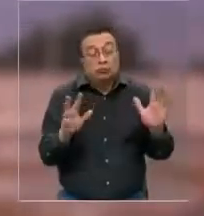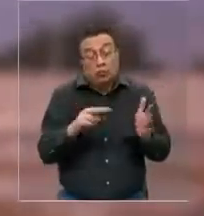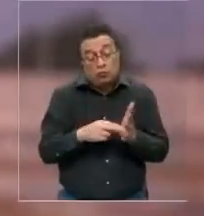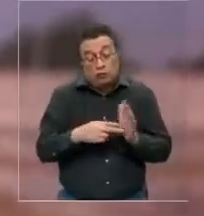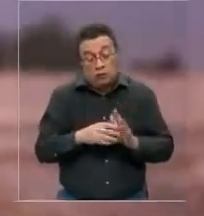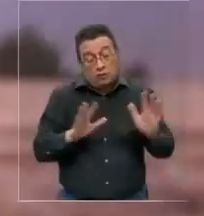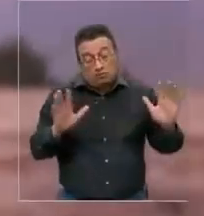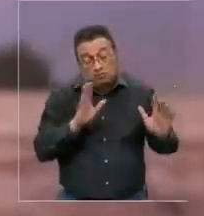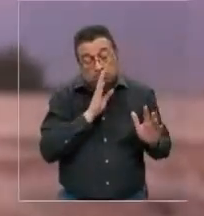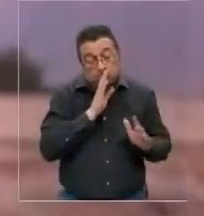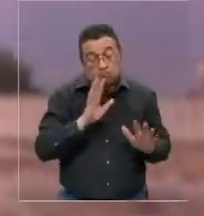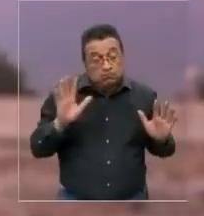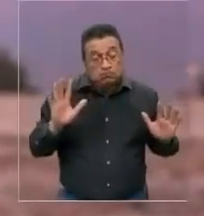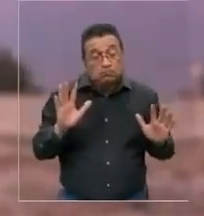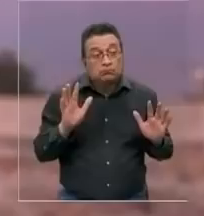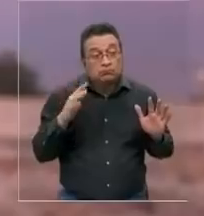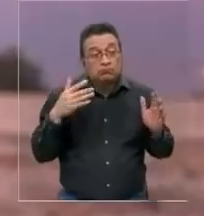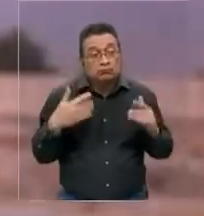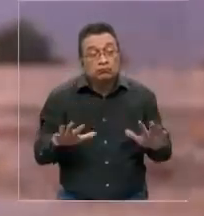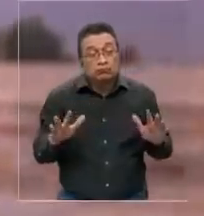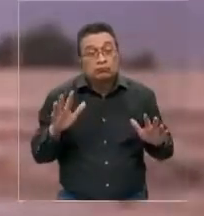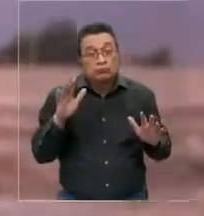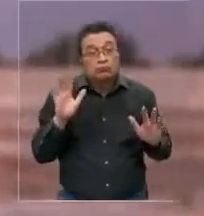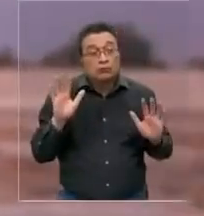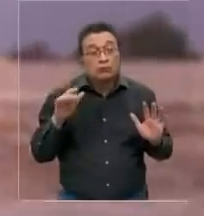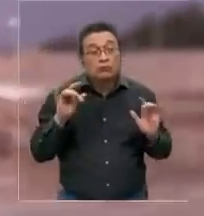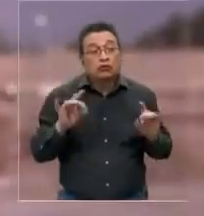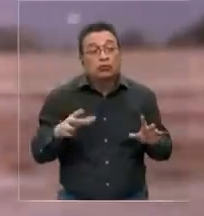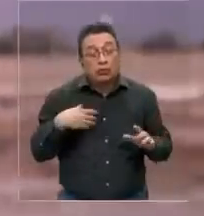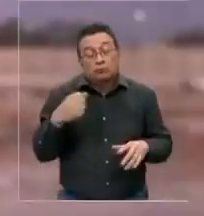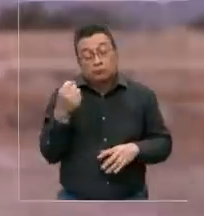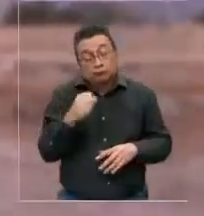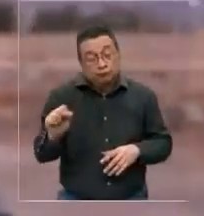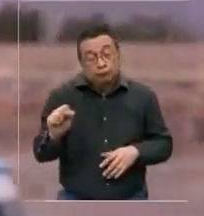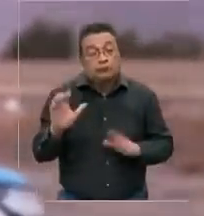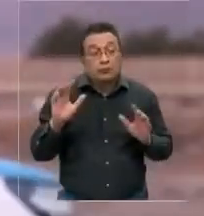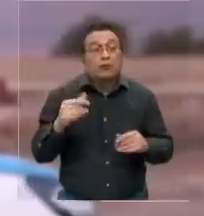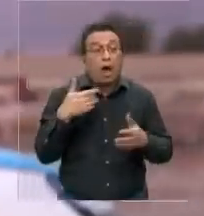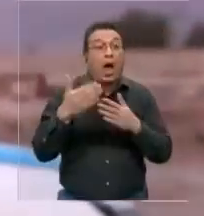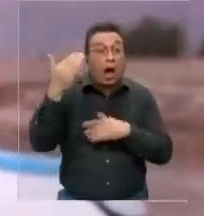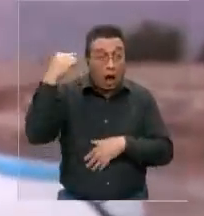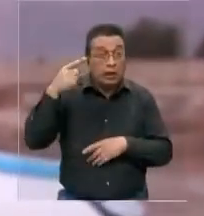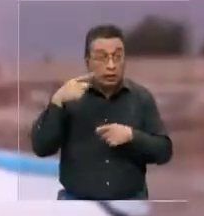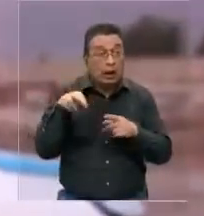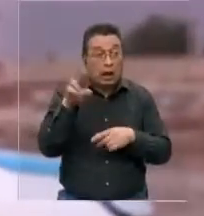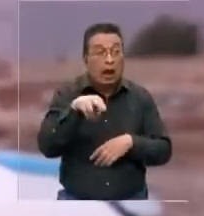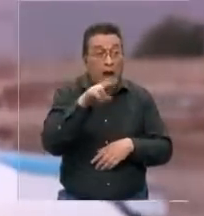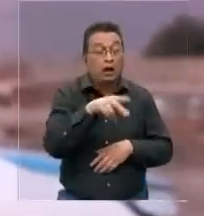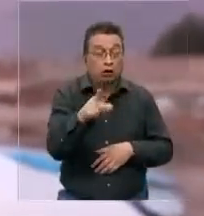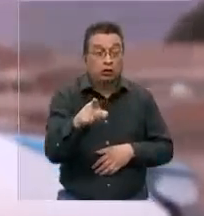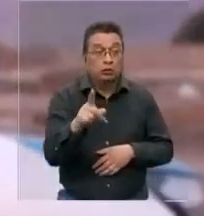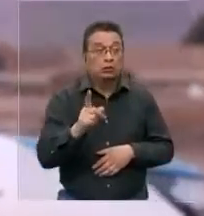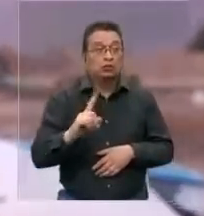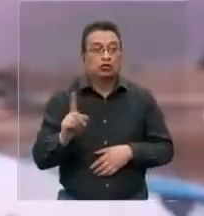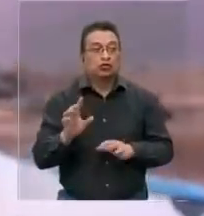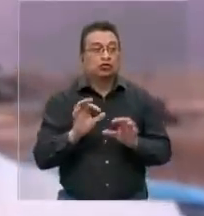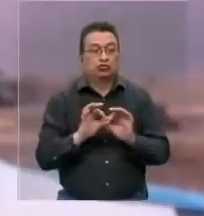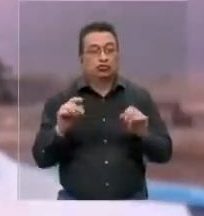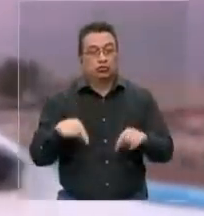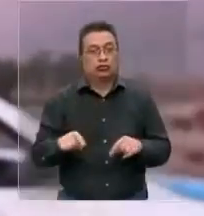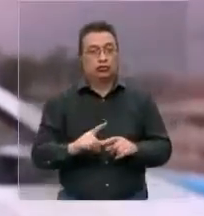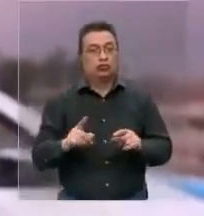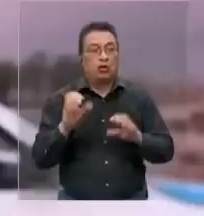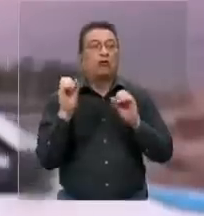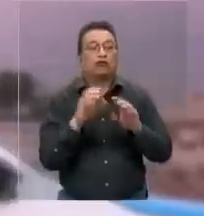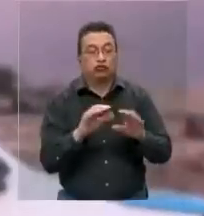si no tengo problema, que me... Si ya es algo que infringí. ¿Es habitual? ¿Lo has hecho otras veces? No aquí, pues. ¿Pero